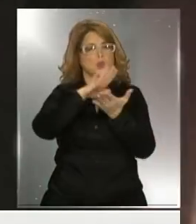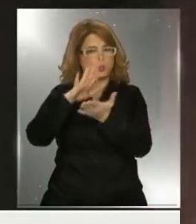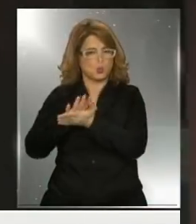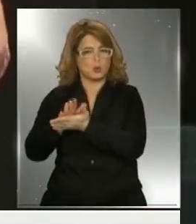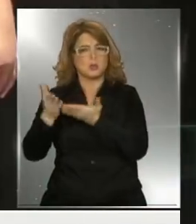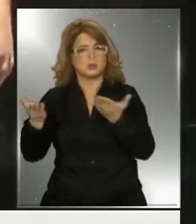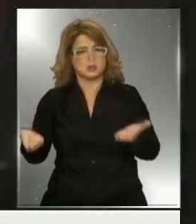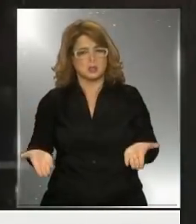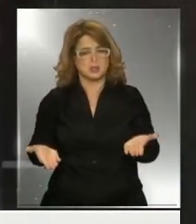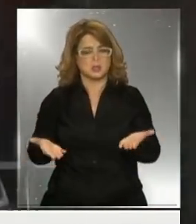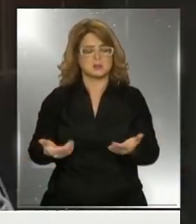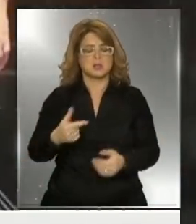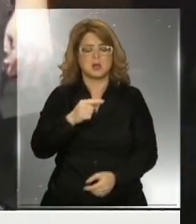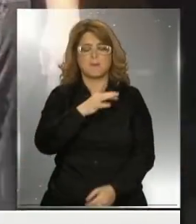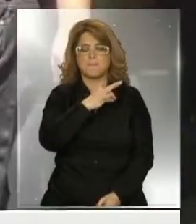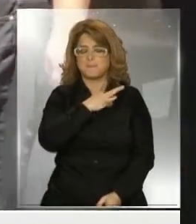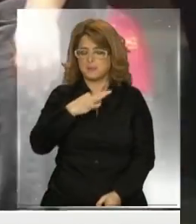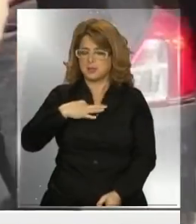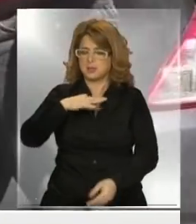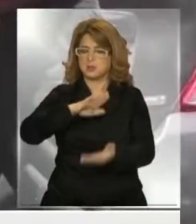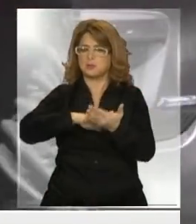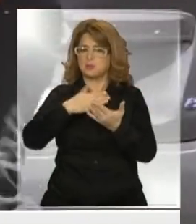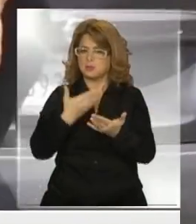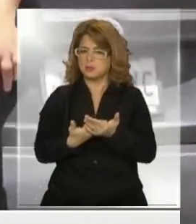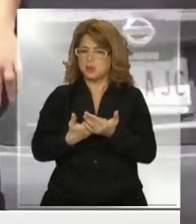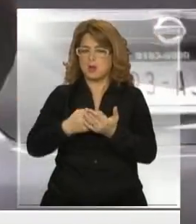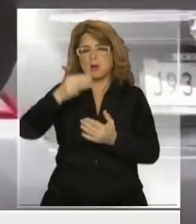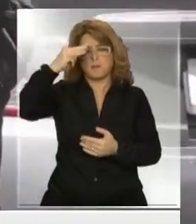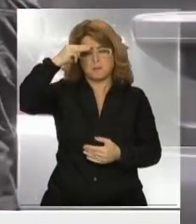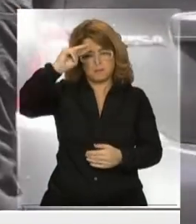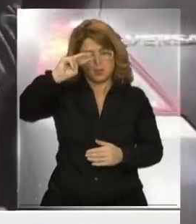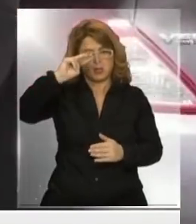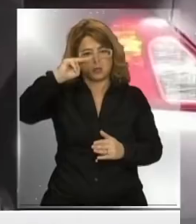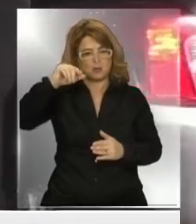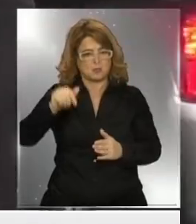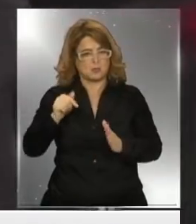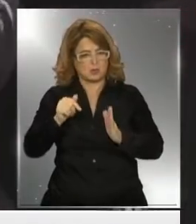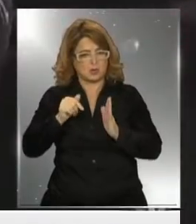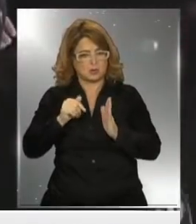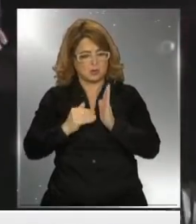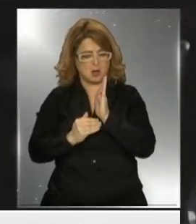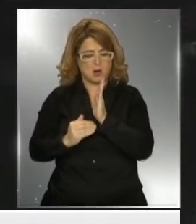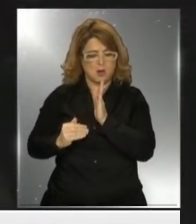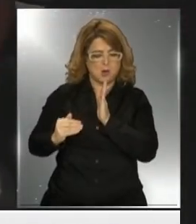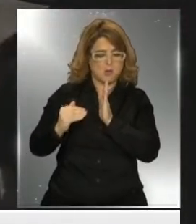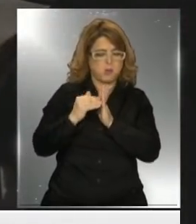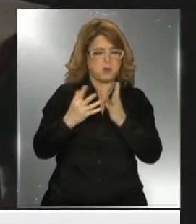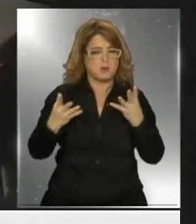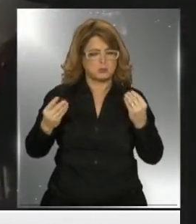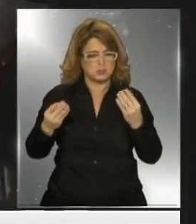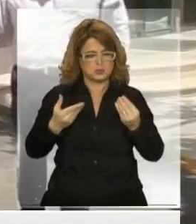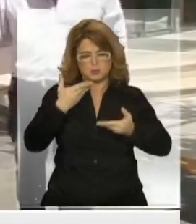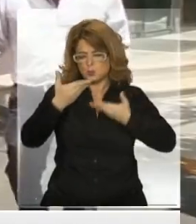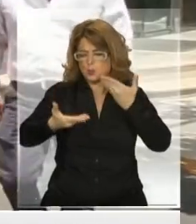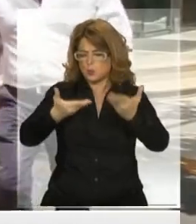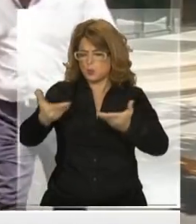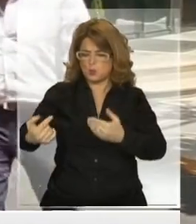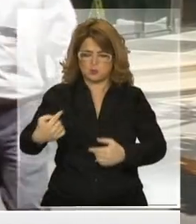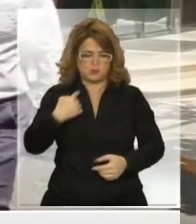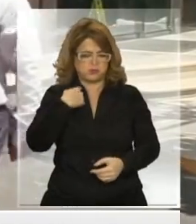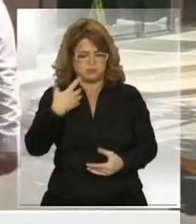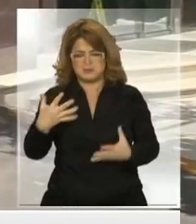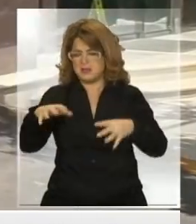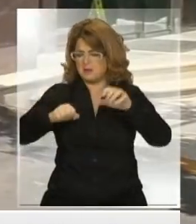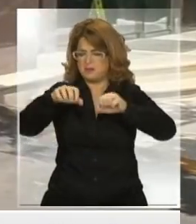verdad que el viceministro de Salud ha reconocido que México probablemente tenga muchas más personas infectadas con el coronavirus